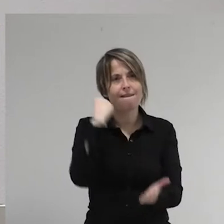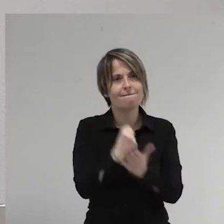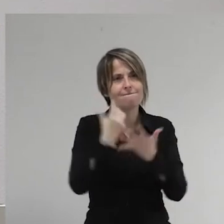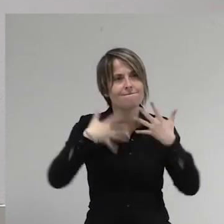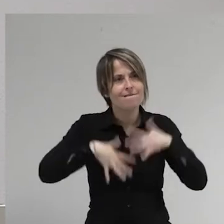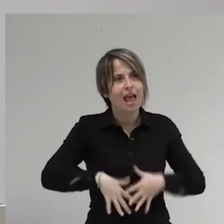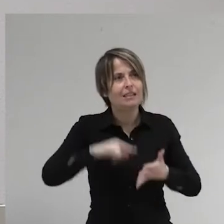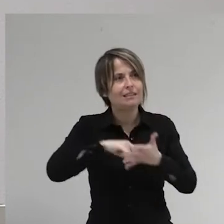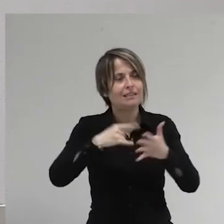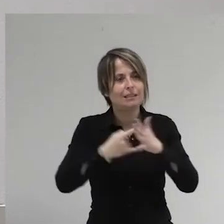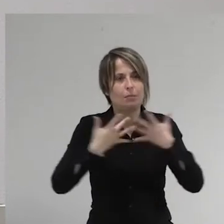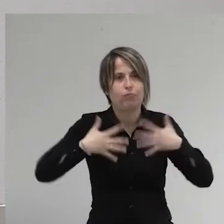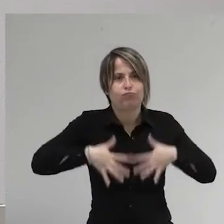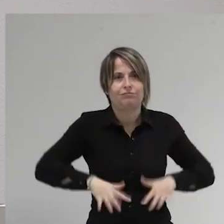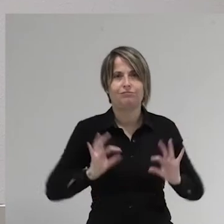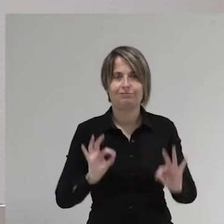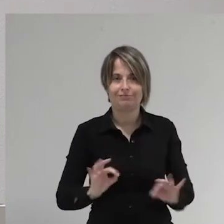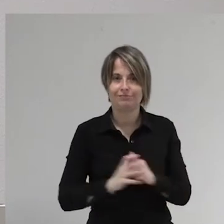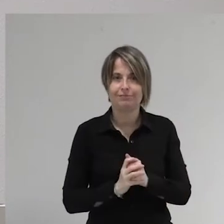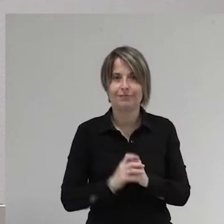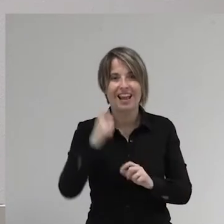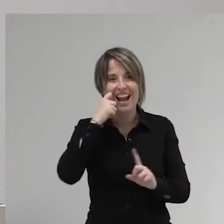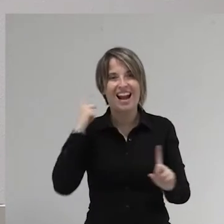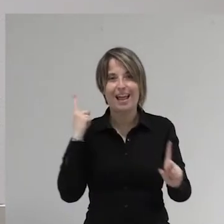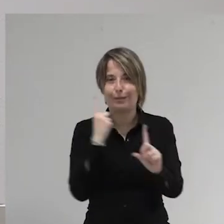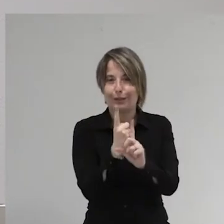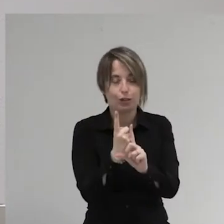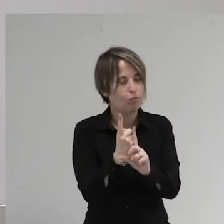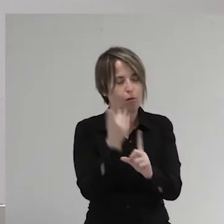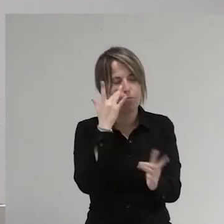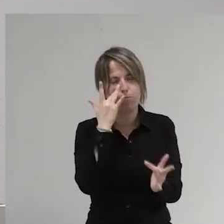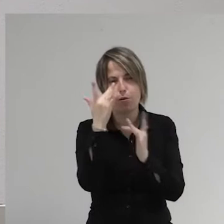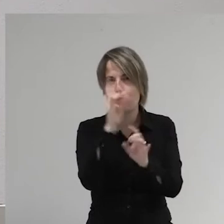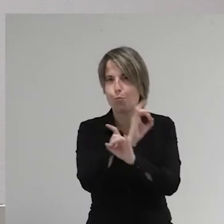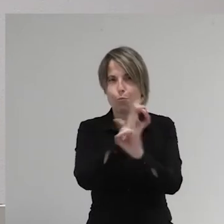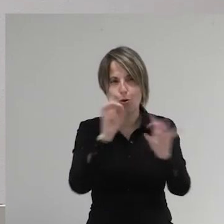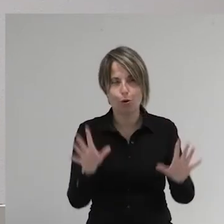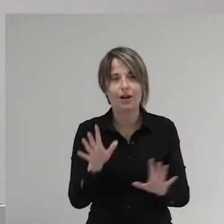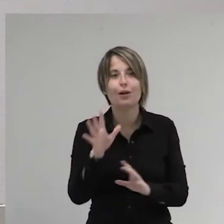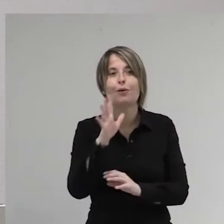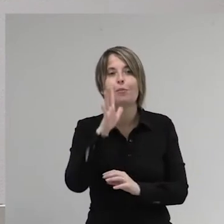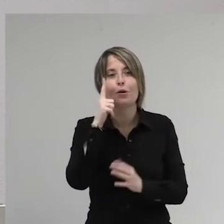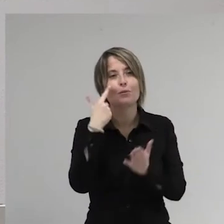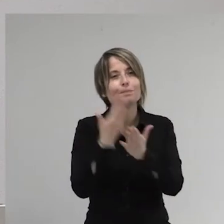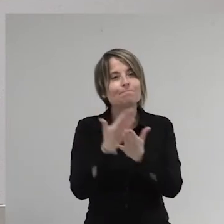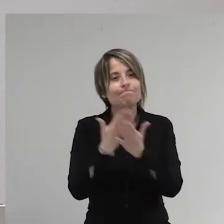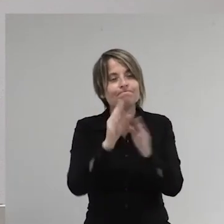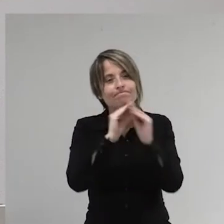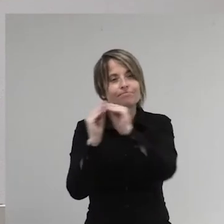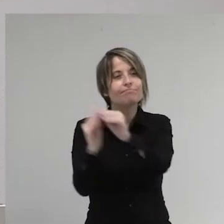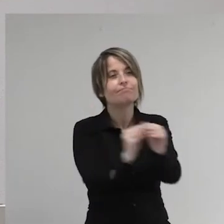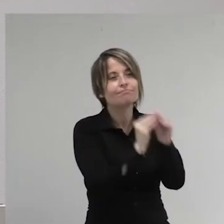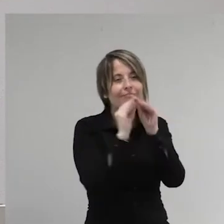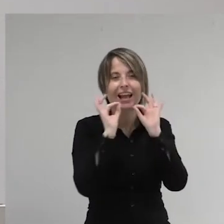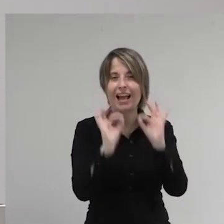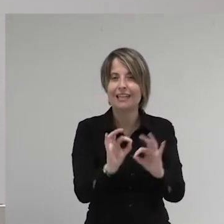sistema determinado. El racismo salta a la vista porque está precisamente en un conjunto